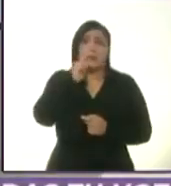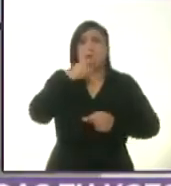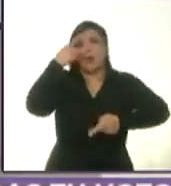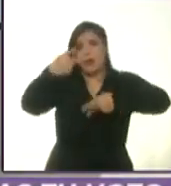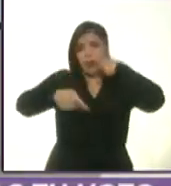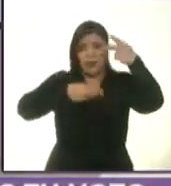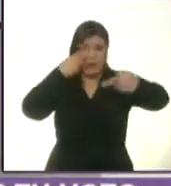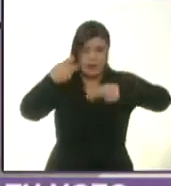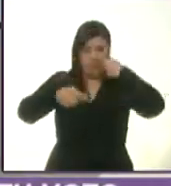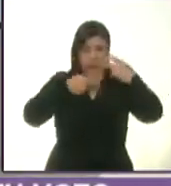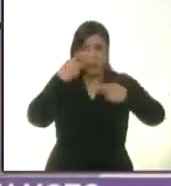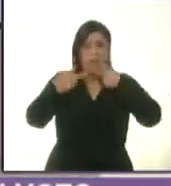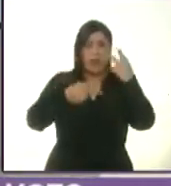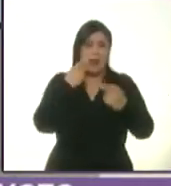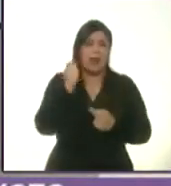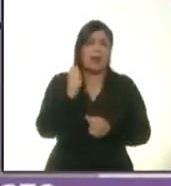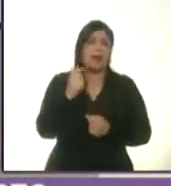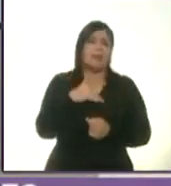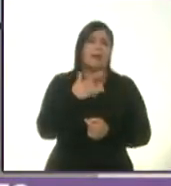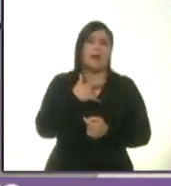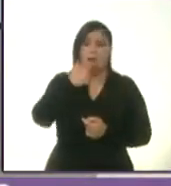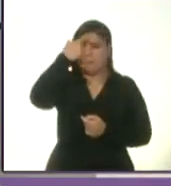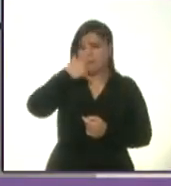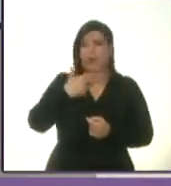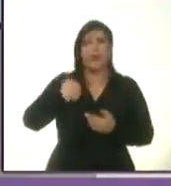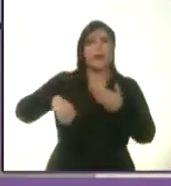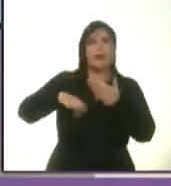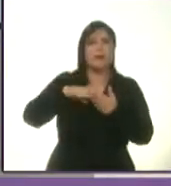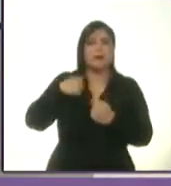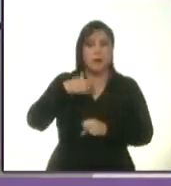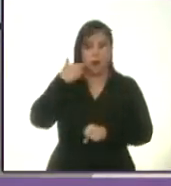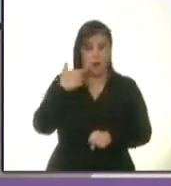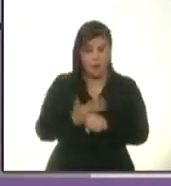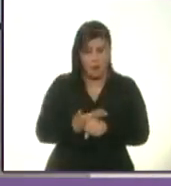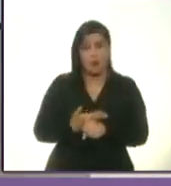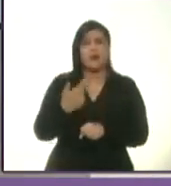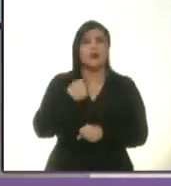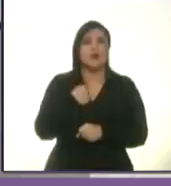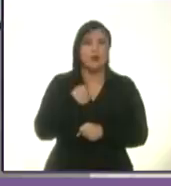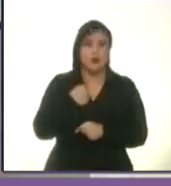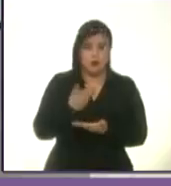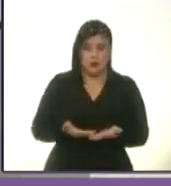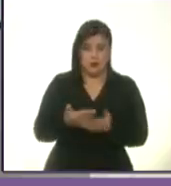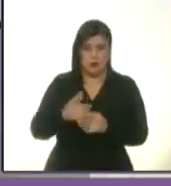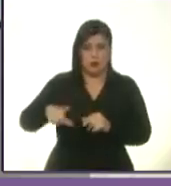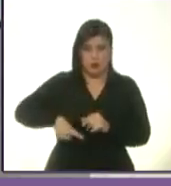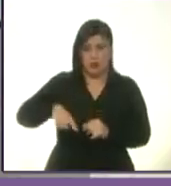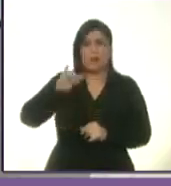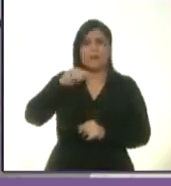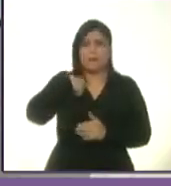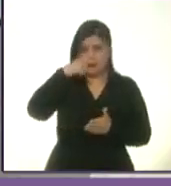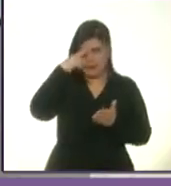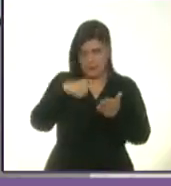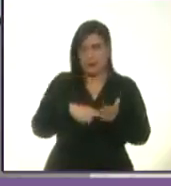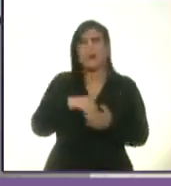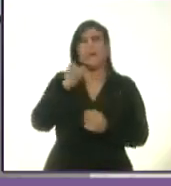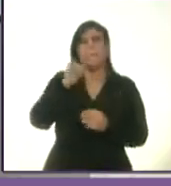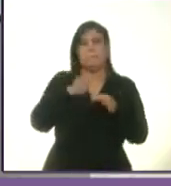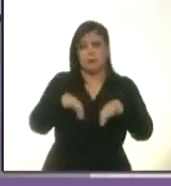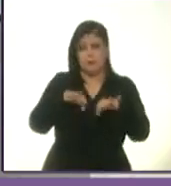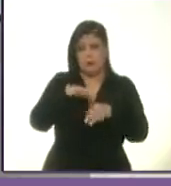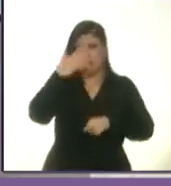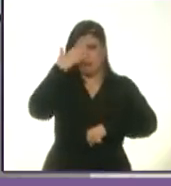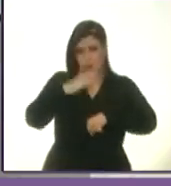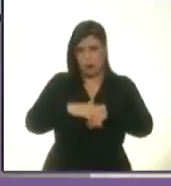permanentemente y tratando de hacerme como responsable del actual gobierno yo creo que es importante de repente hacer memoria y yo le pido a los